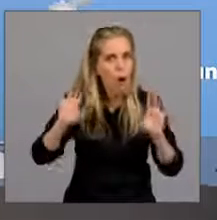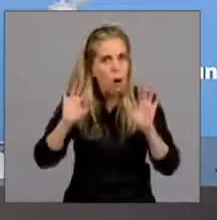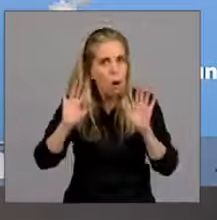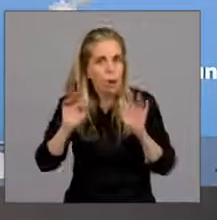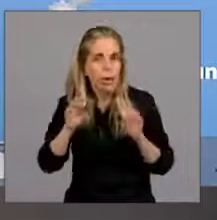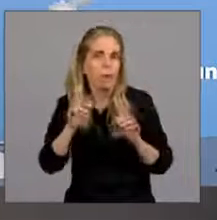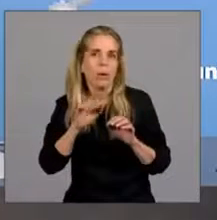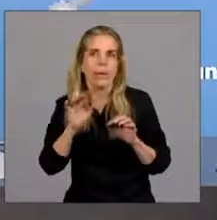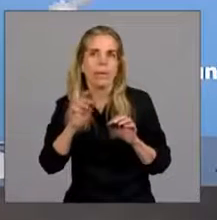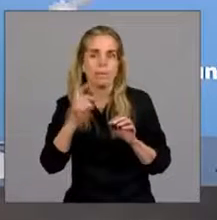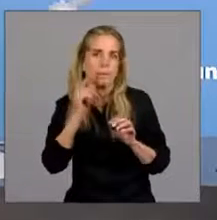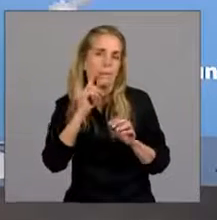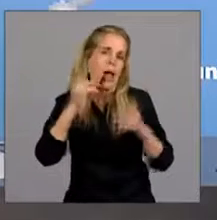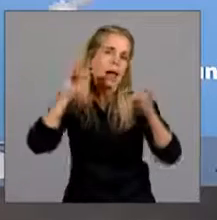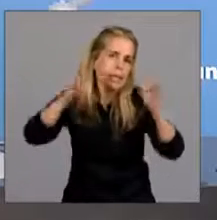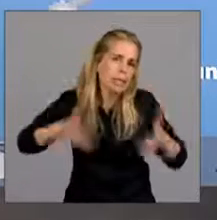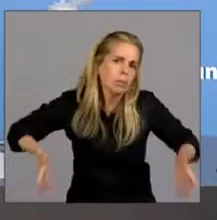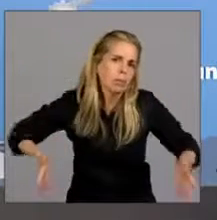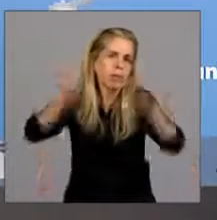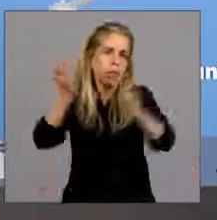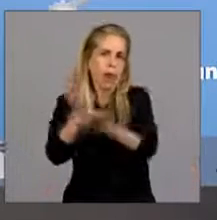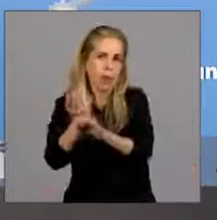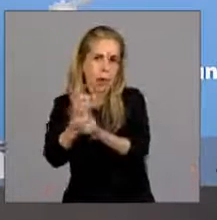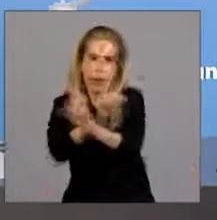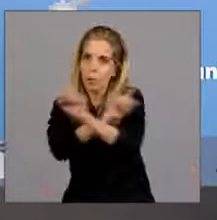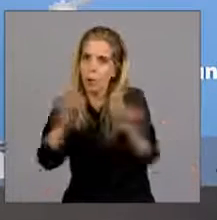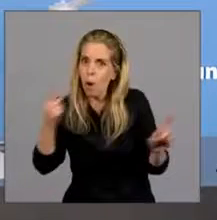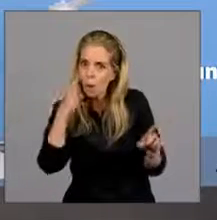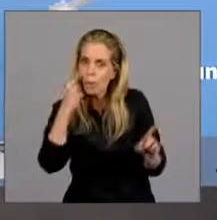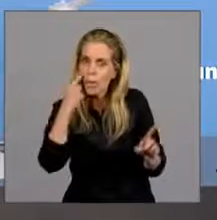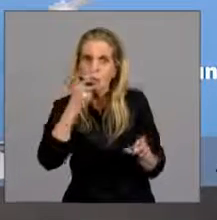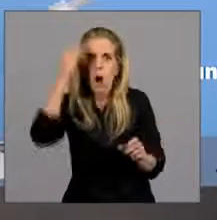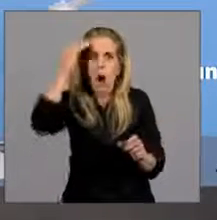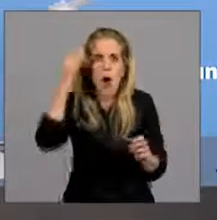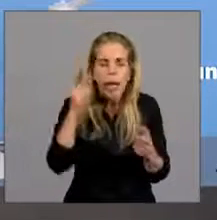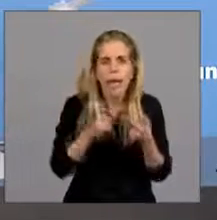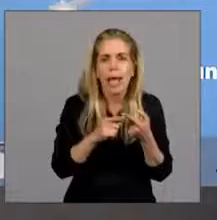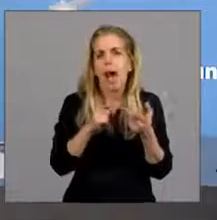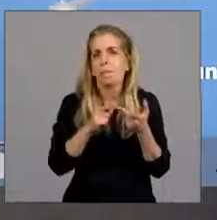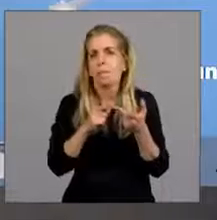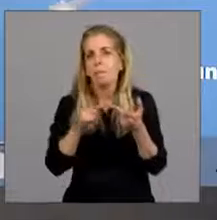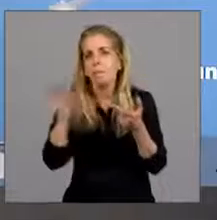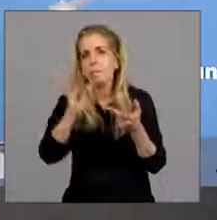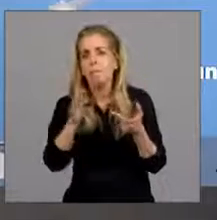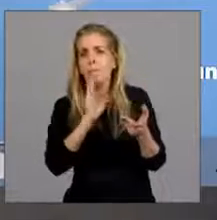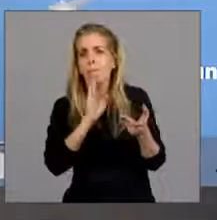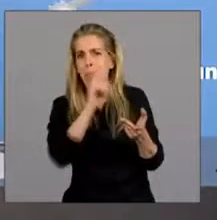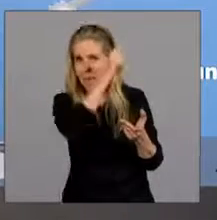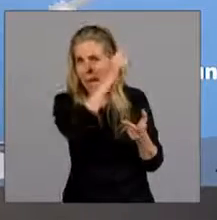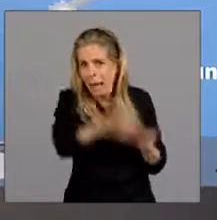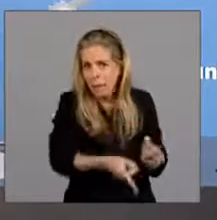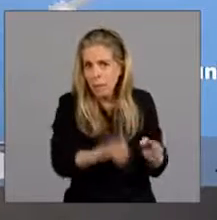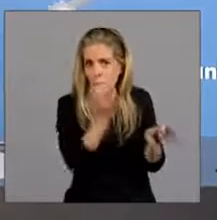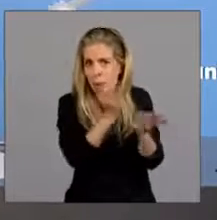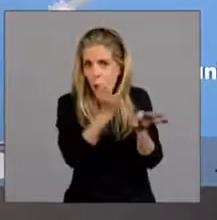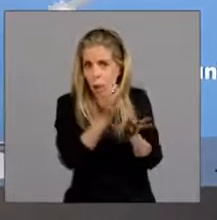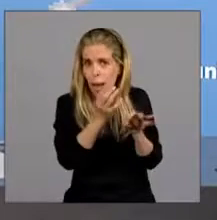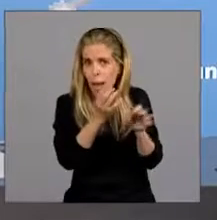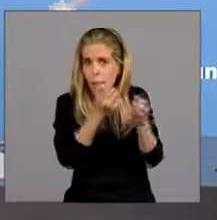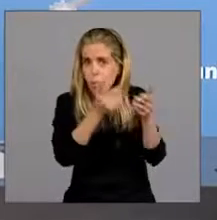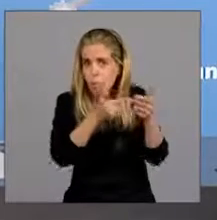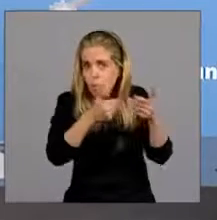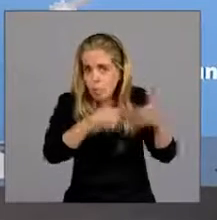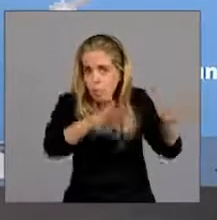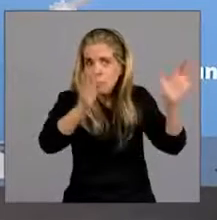Nosotros no debemos descuidarnos, porque miren lo que pasó en Corea o lo que pasó en Israel, acaba de pasar en Israel, que